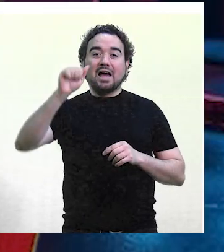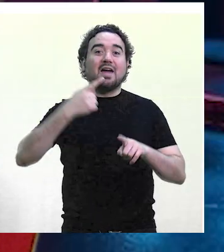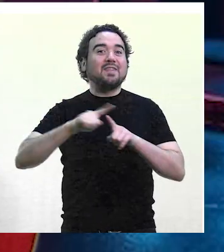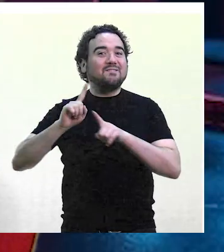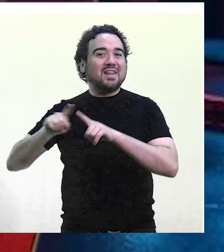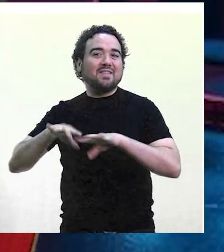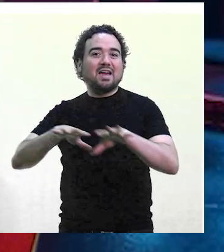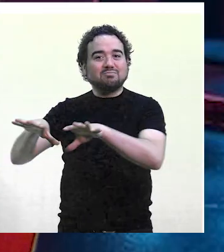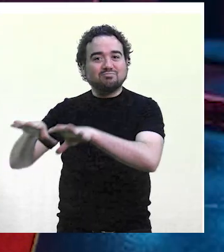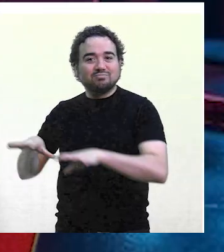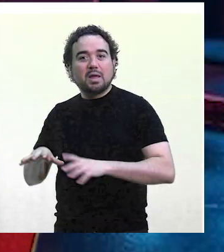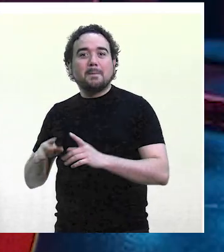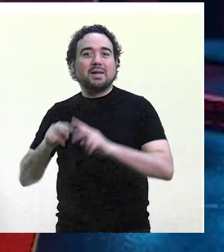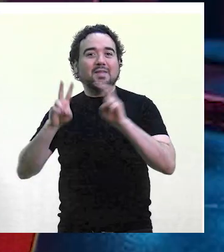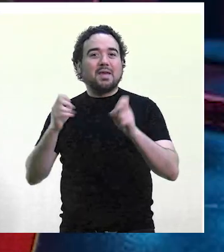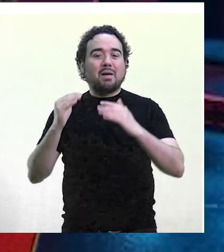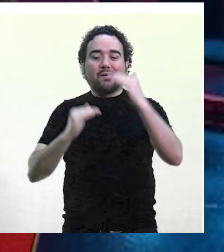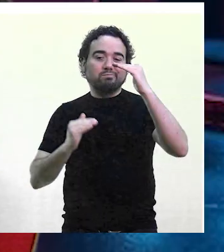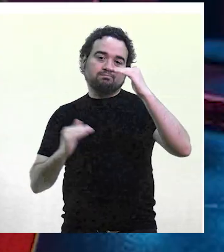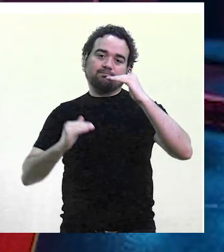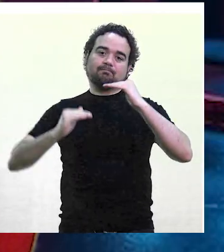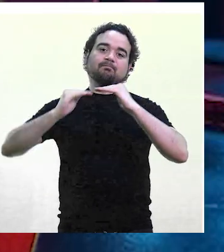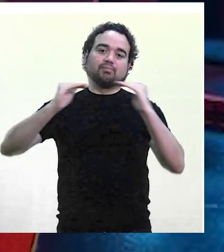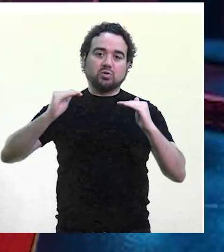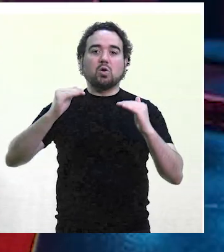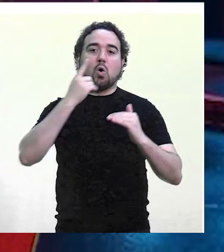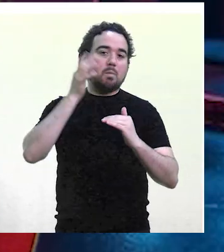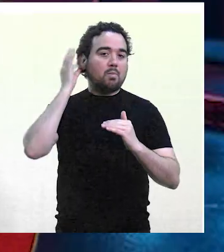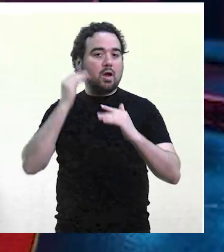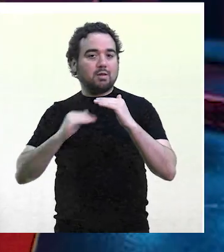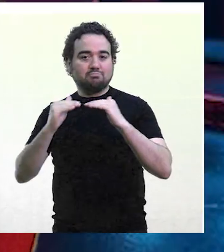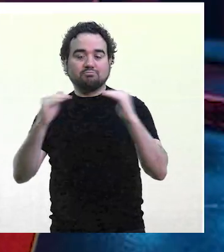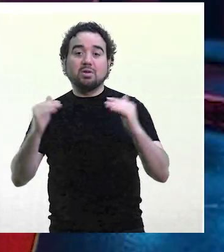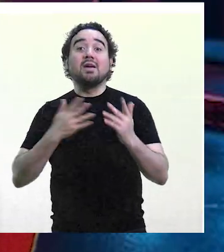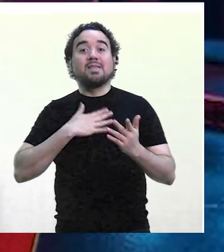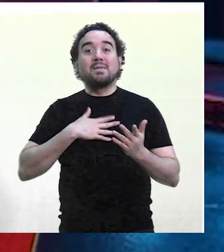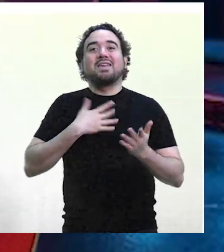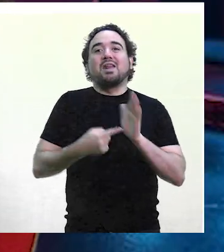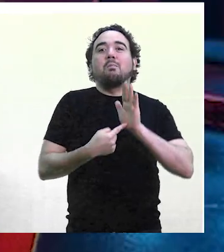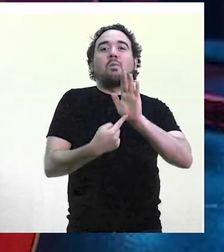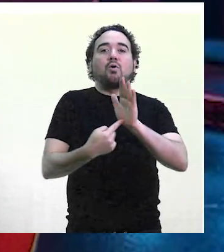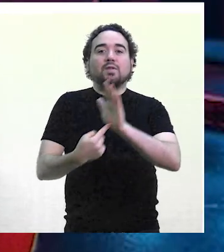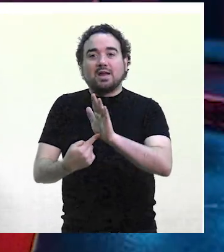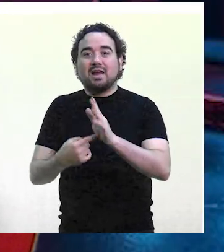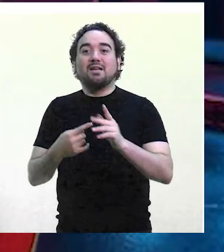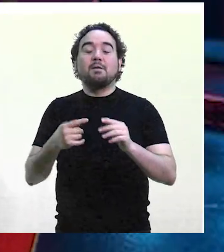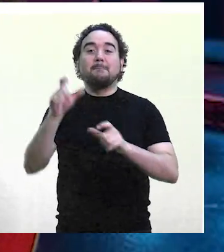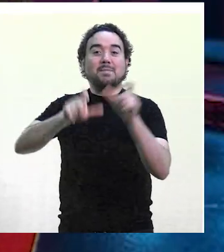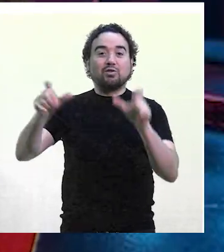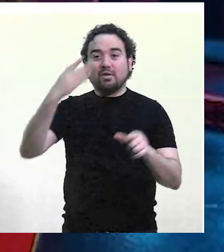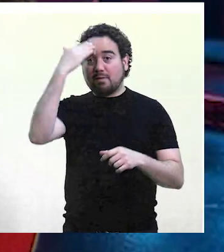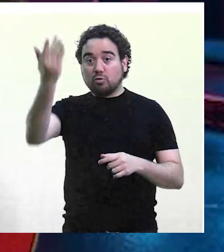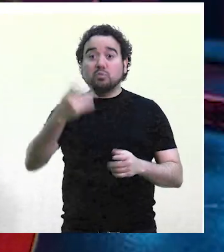avanzar en disminuir la brecha de género en el caso de las investigadoras de nuestra universidad, también se está intentando visibilizar figuras y por eso hay